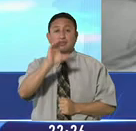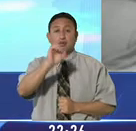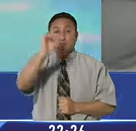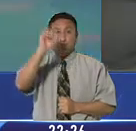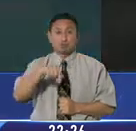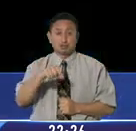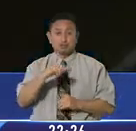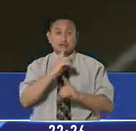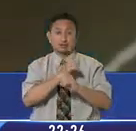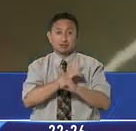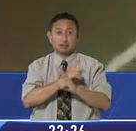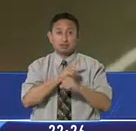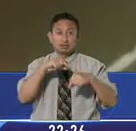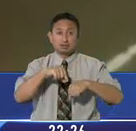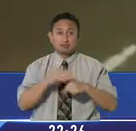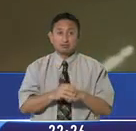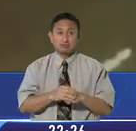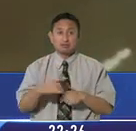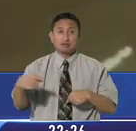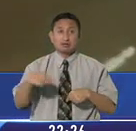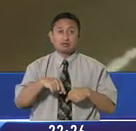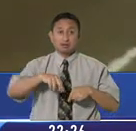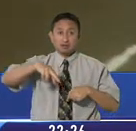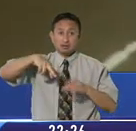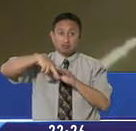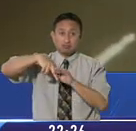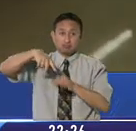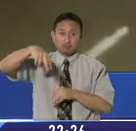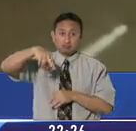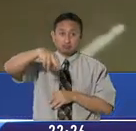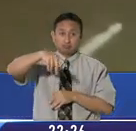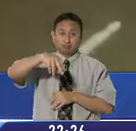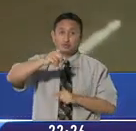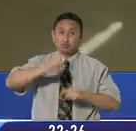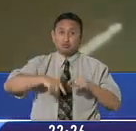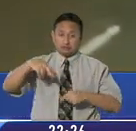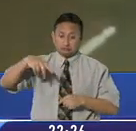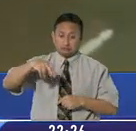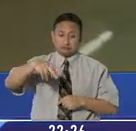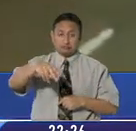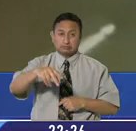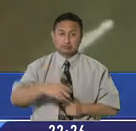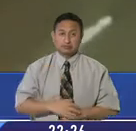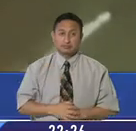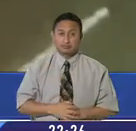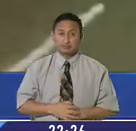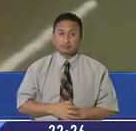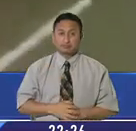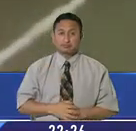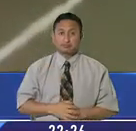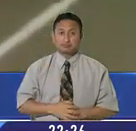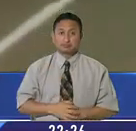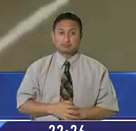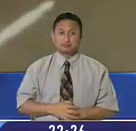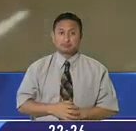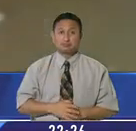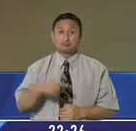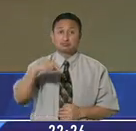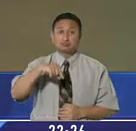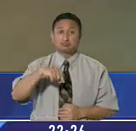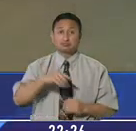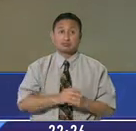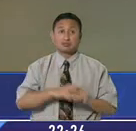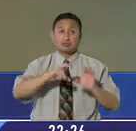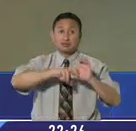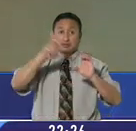75% de discapacidad en sus extremidades inferiores, por lo cual no puede caminar con normalidad. Arriesgado, se lanzó